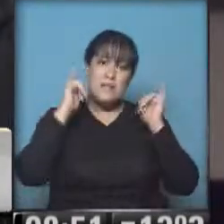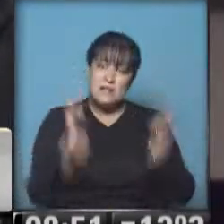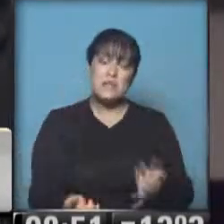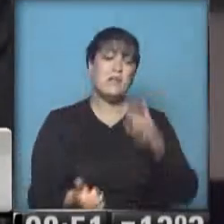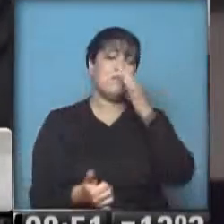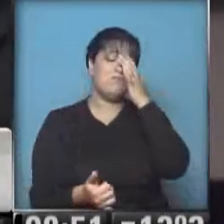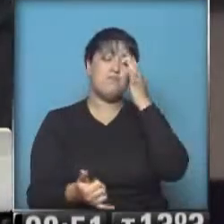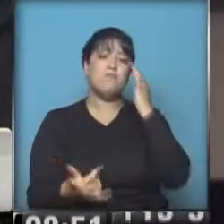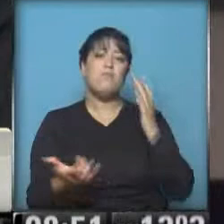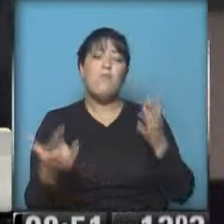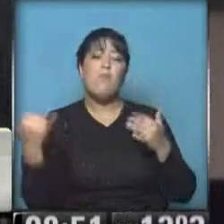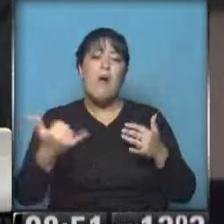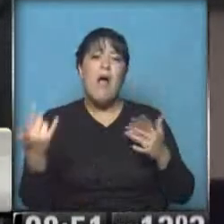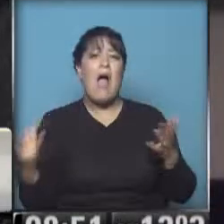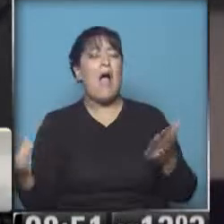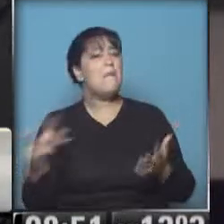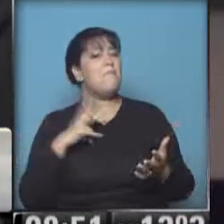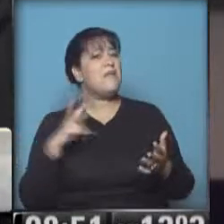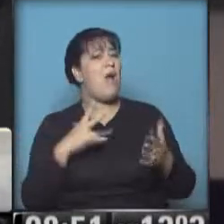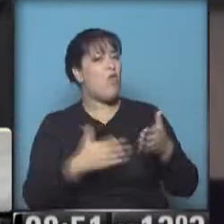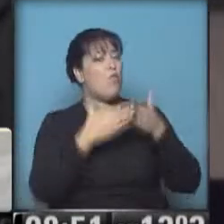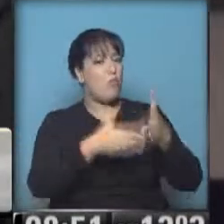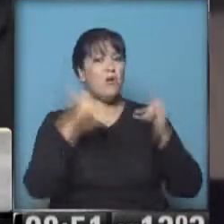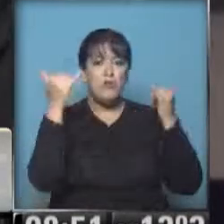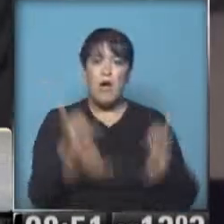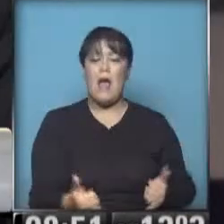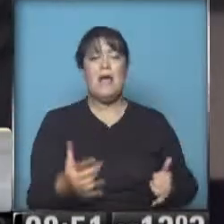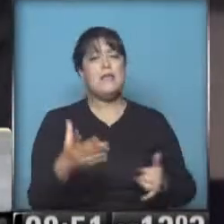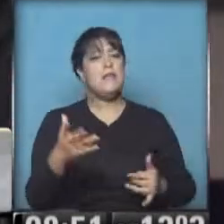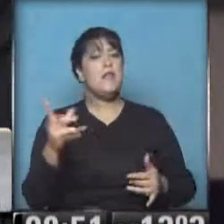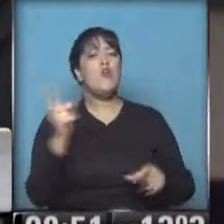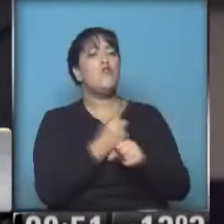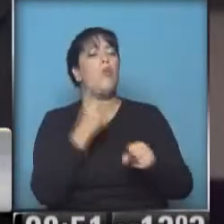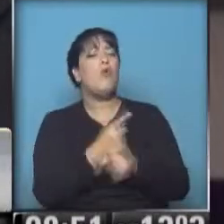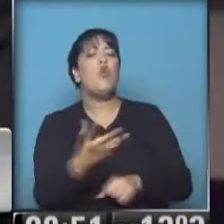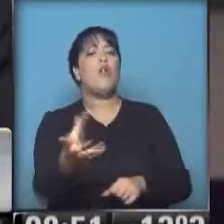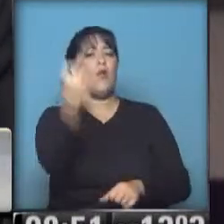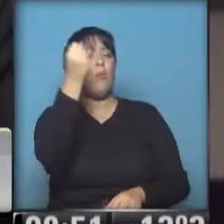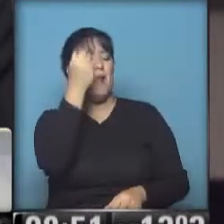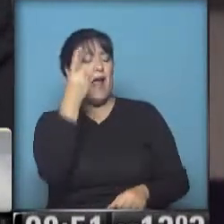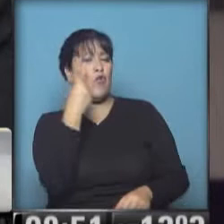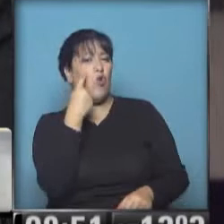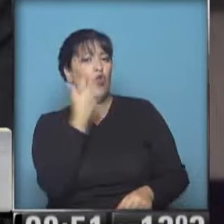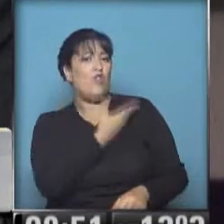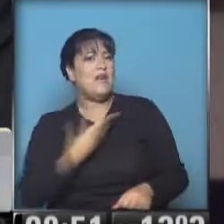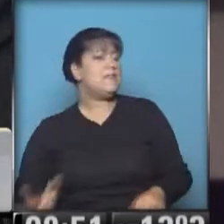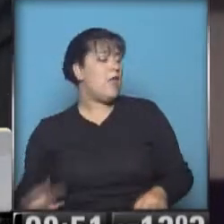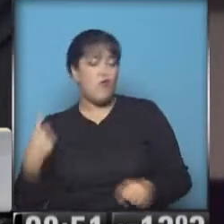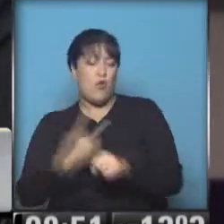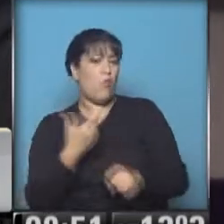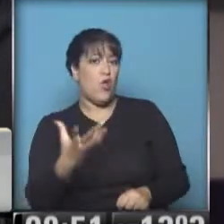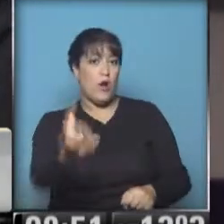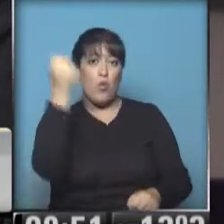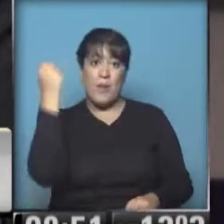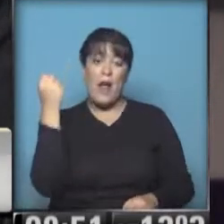distintos mecanismos que se han privatizado si no se han vuelto a recuperarlo con los controles sobre los mismos de una forma o de otra